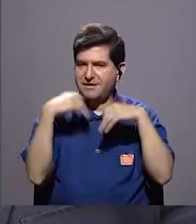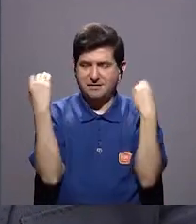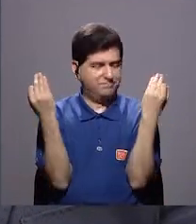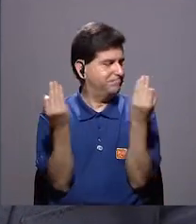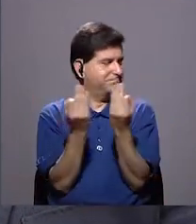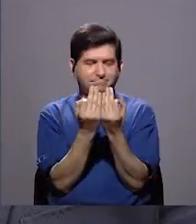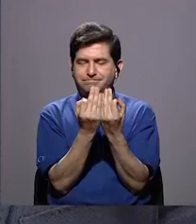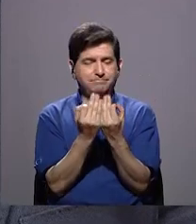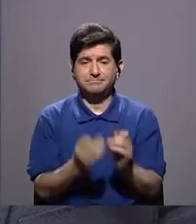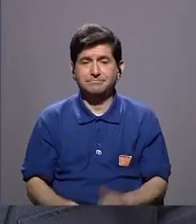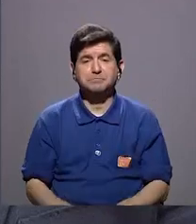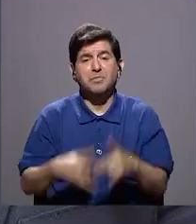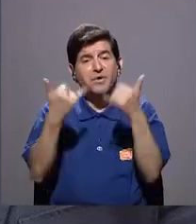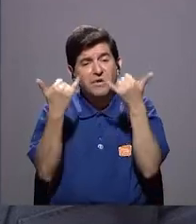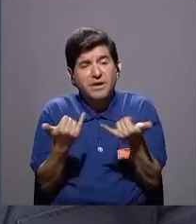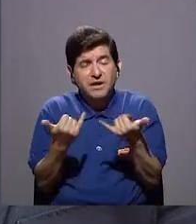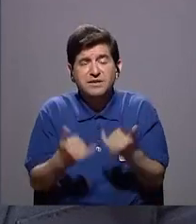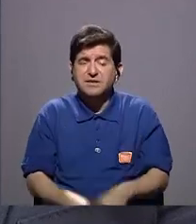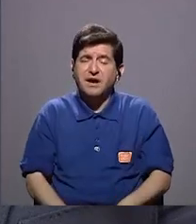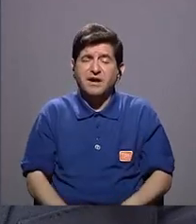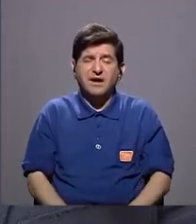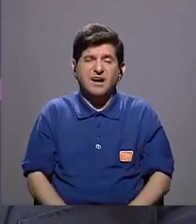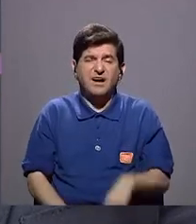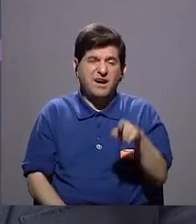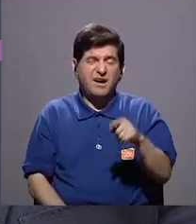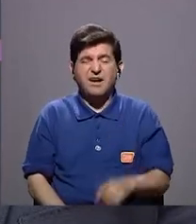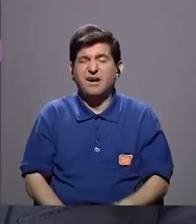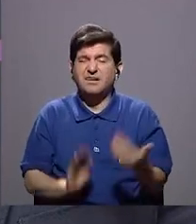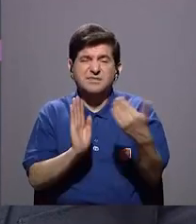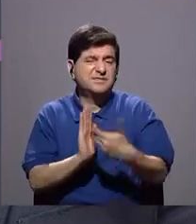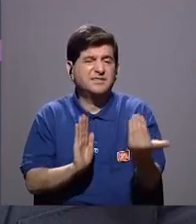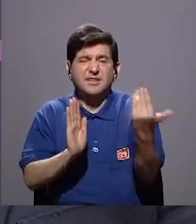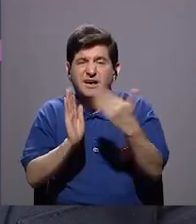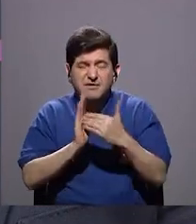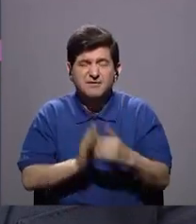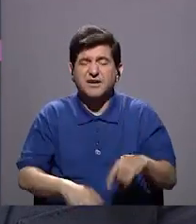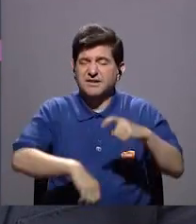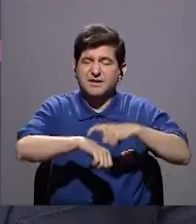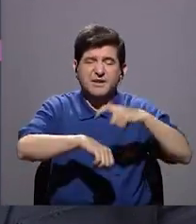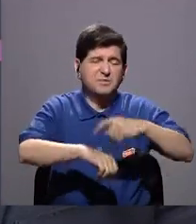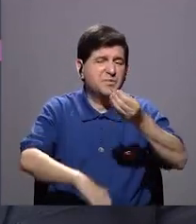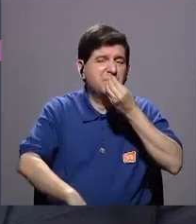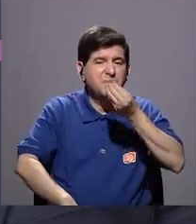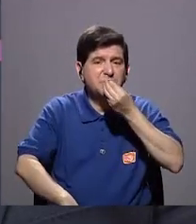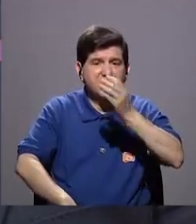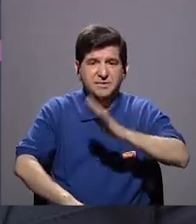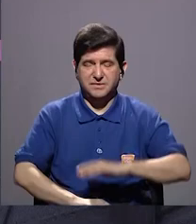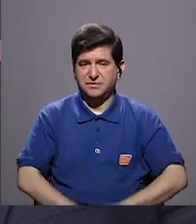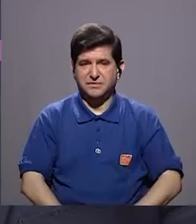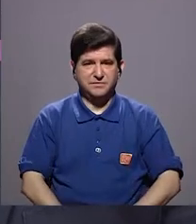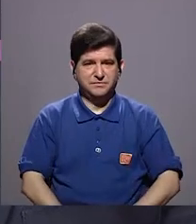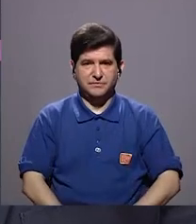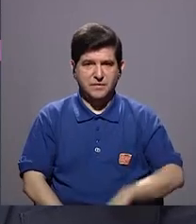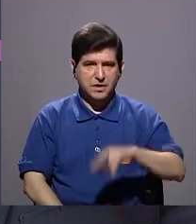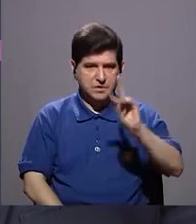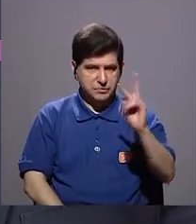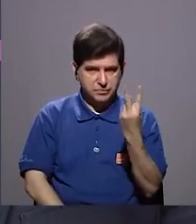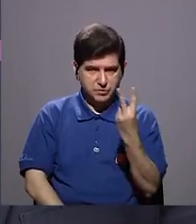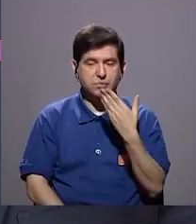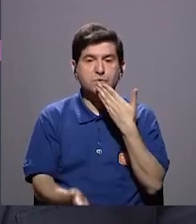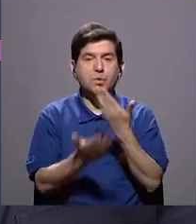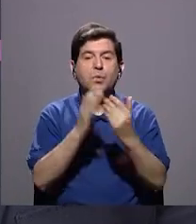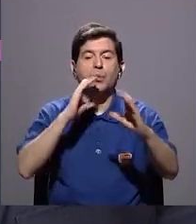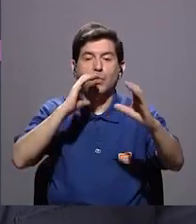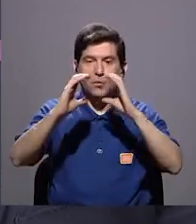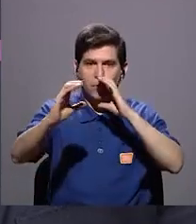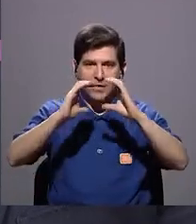la familia. No, porque entonces ya estaríamos echando a perder la hora del alimento, el momento del alimento. Dos, que haya